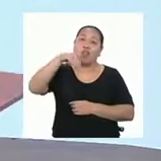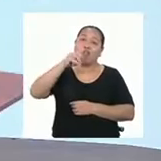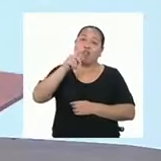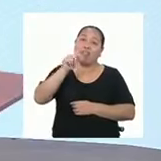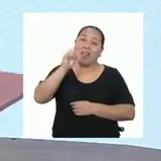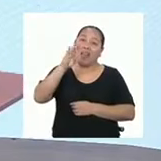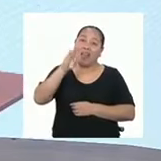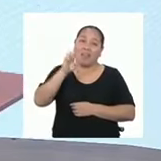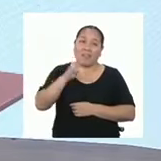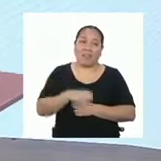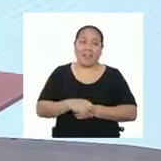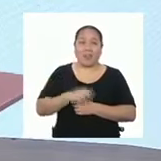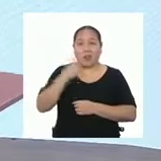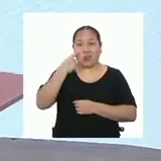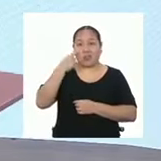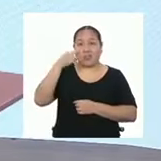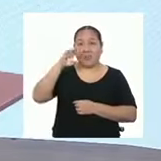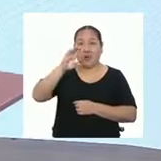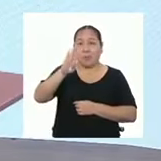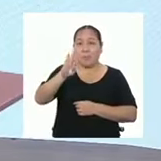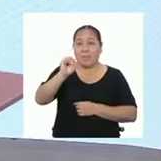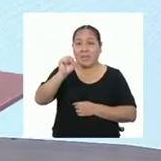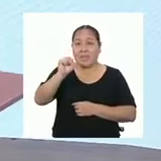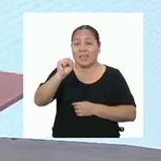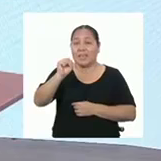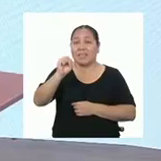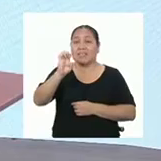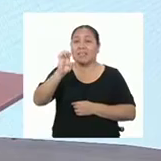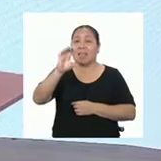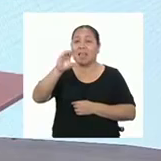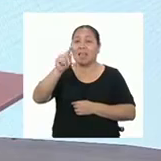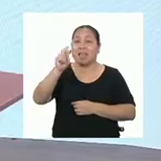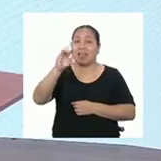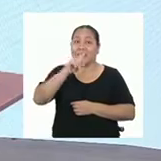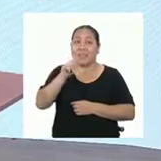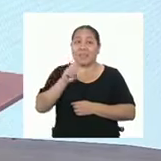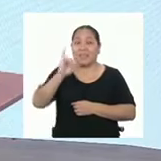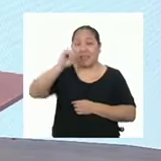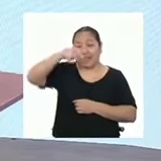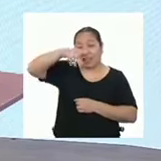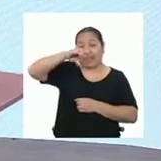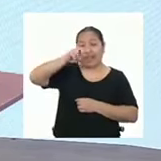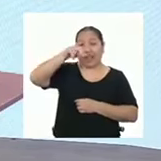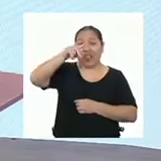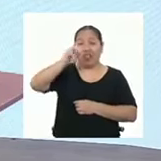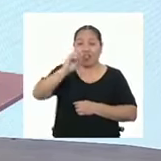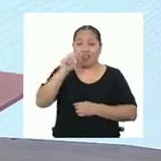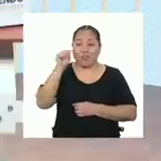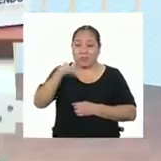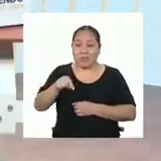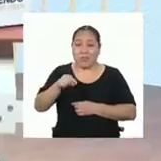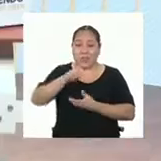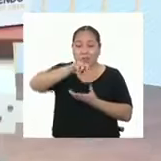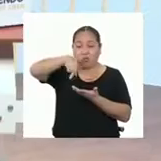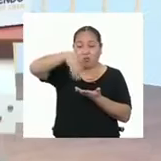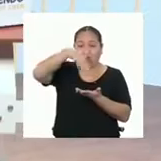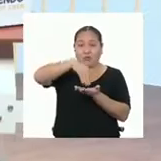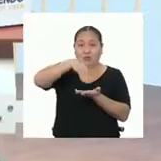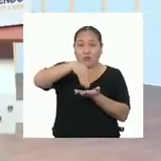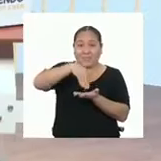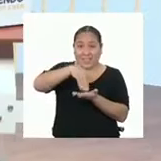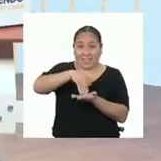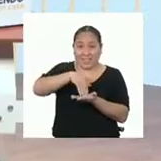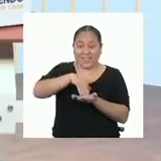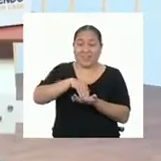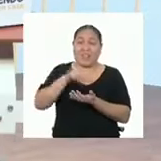bisectriz y el incentro Que nos ayudaron a determinar el mejor lugar para poder colocar el aspersor de mi tía Lo que